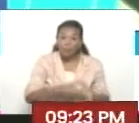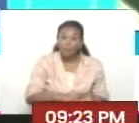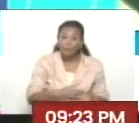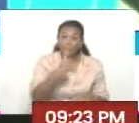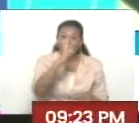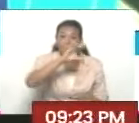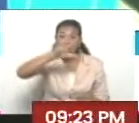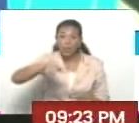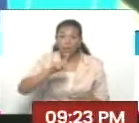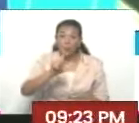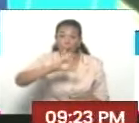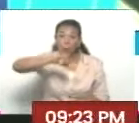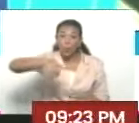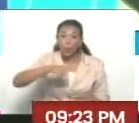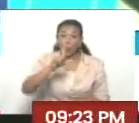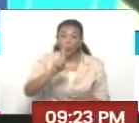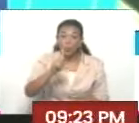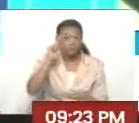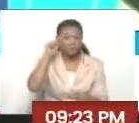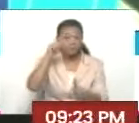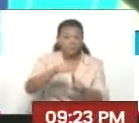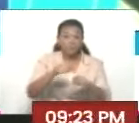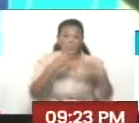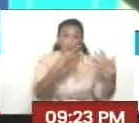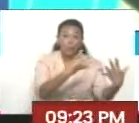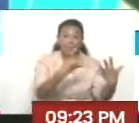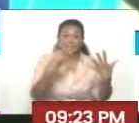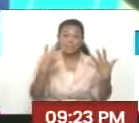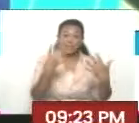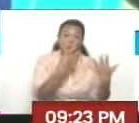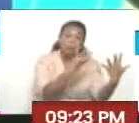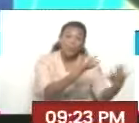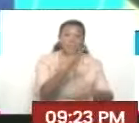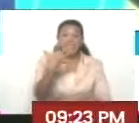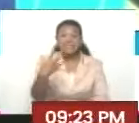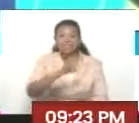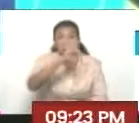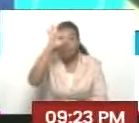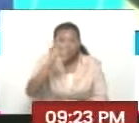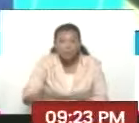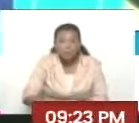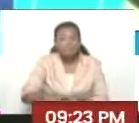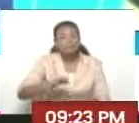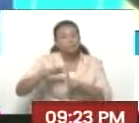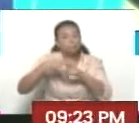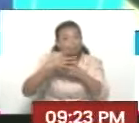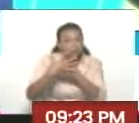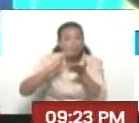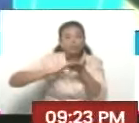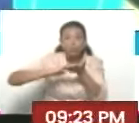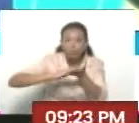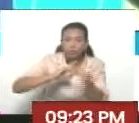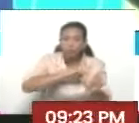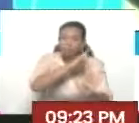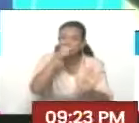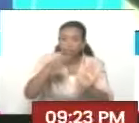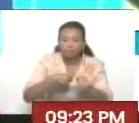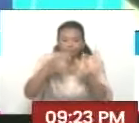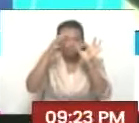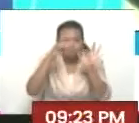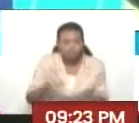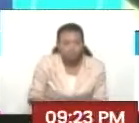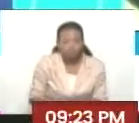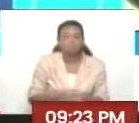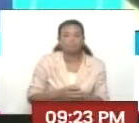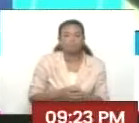Primero de julio, la meta 95% todos los casos reportados por el pueblo atendidos y